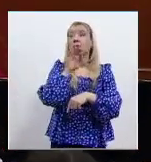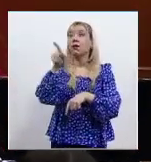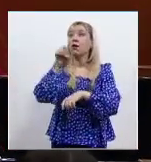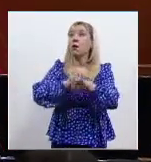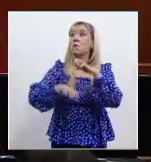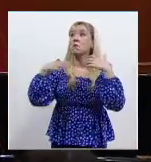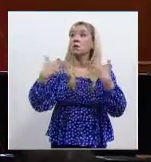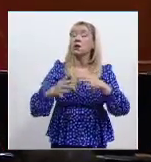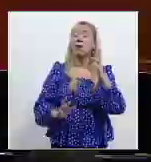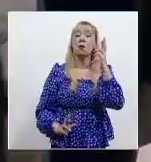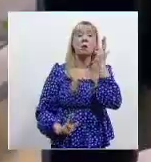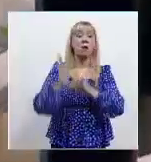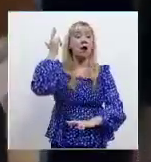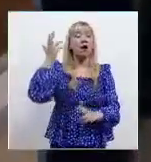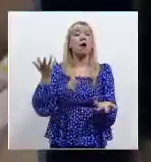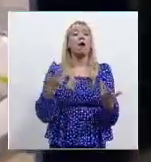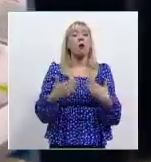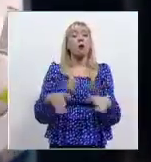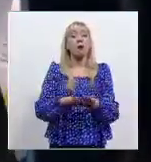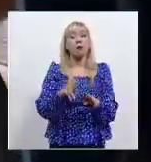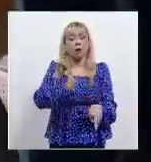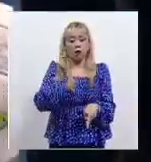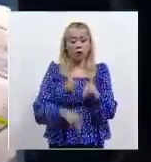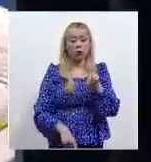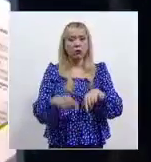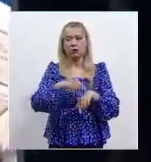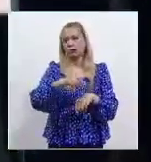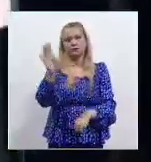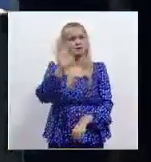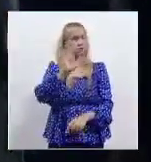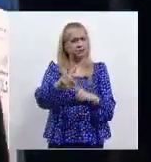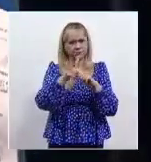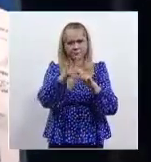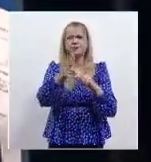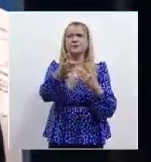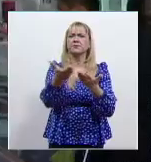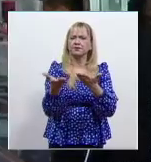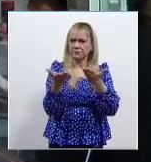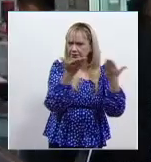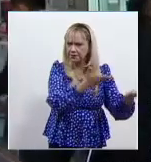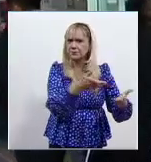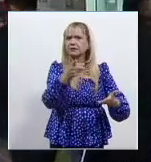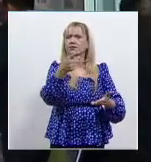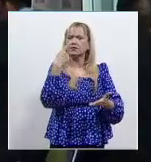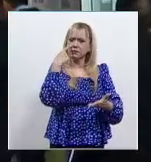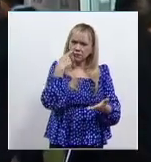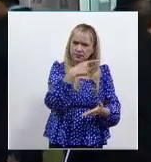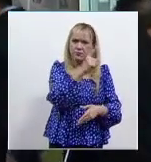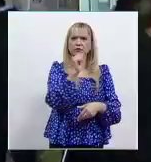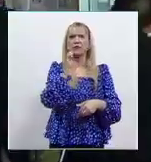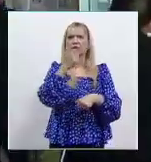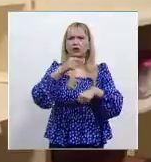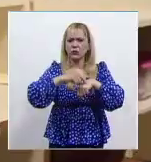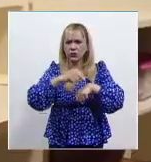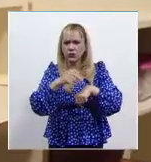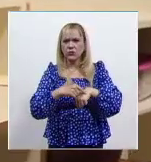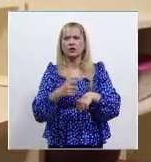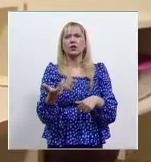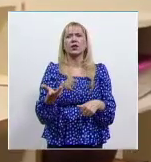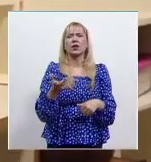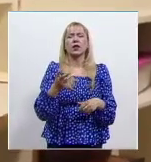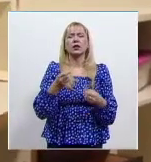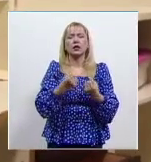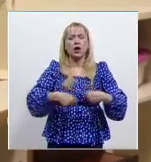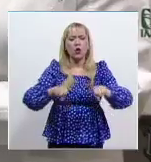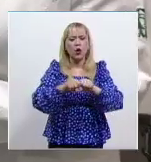huelga. Consideró que para no afectar la salud de las personas trabajadoras, las prestaciones de los seguros de riesgos de trabajo, invalidez y vida,